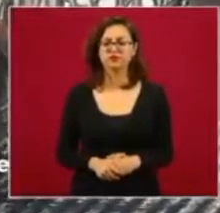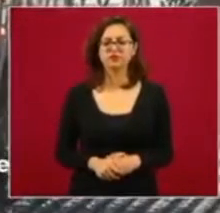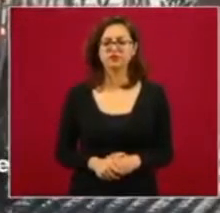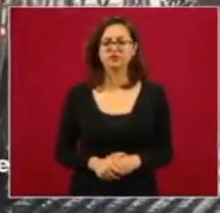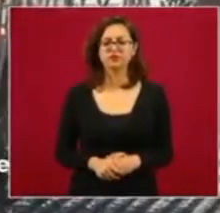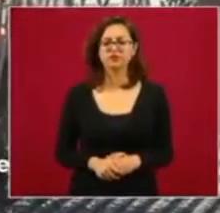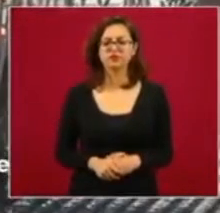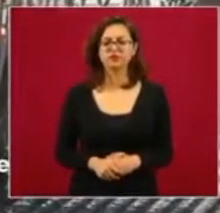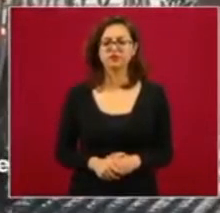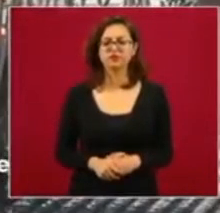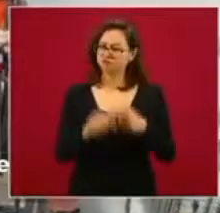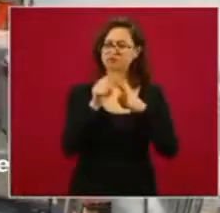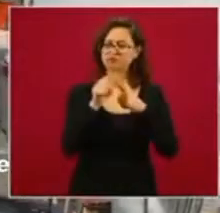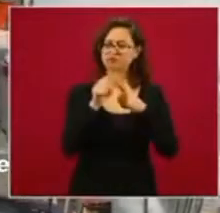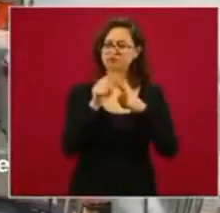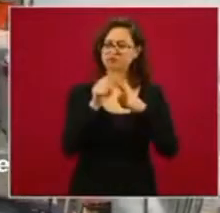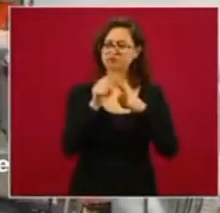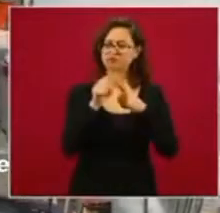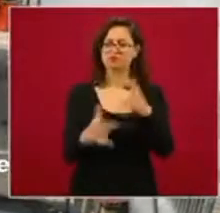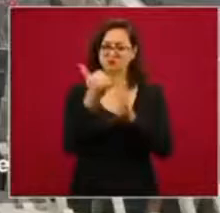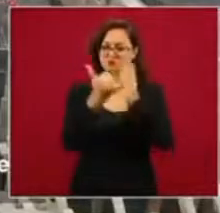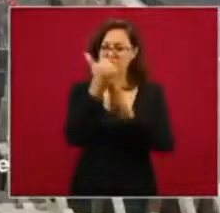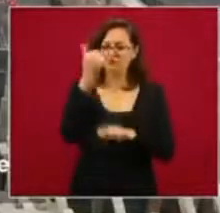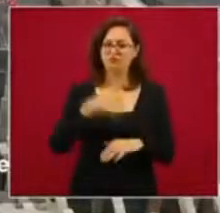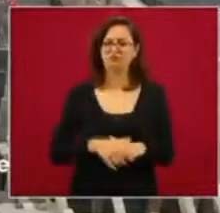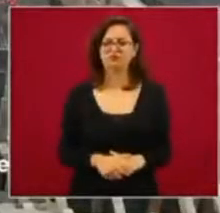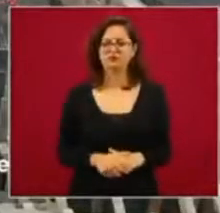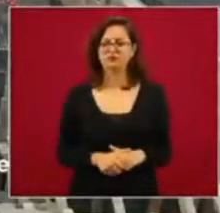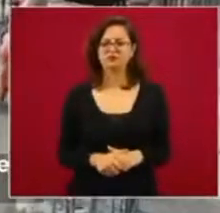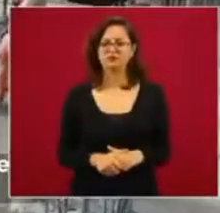Continúan los trabajos de construcción de los racks principales.